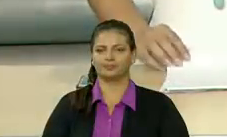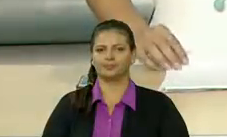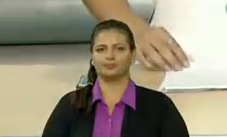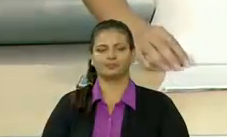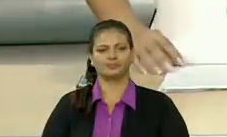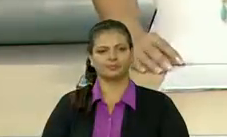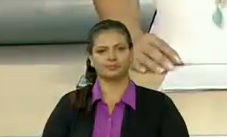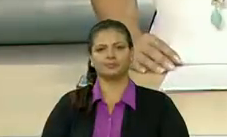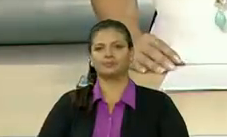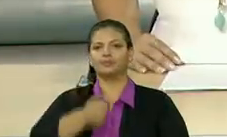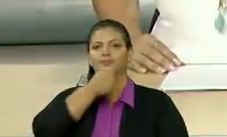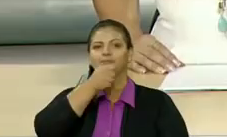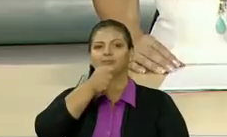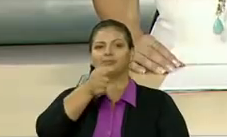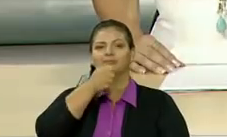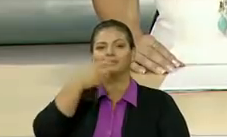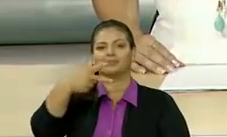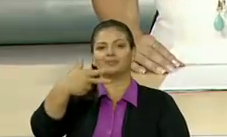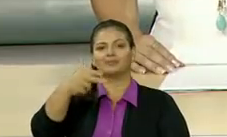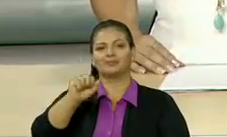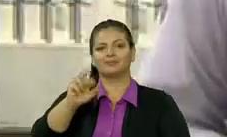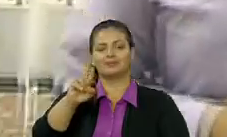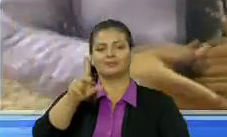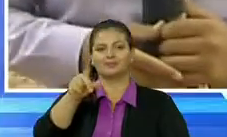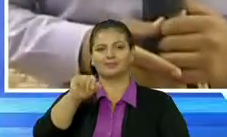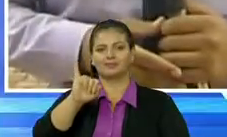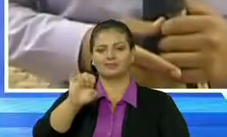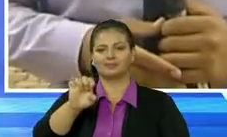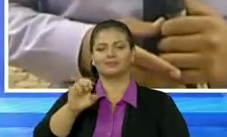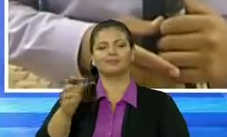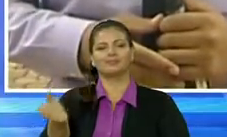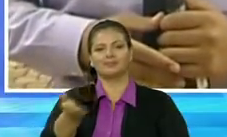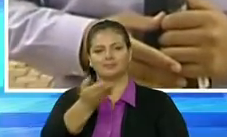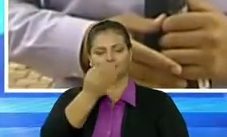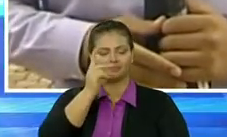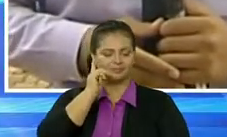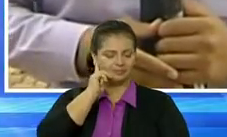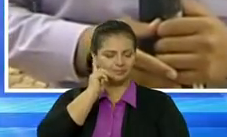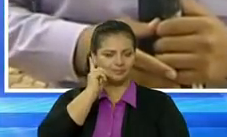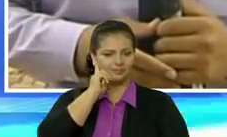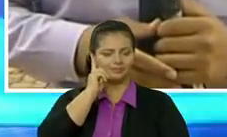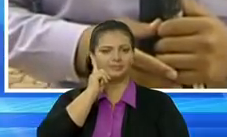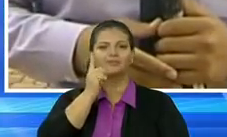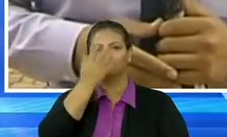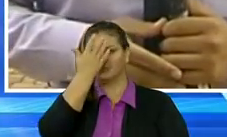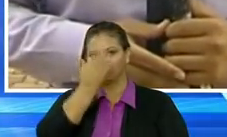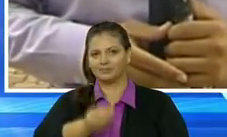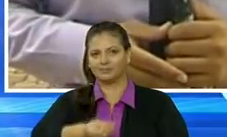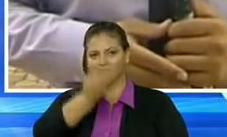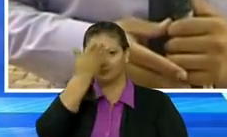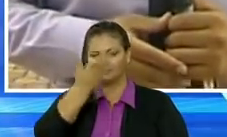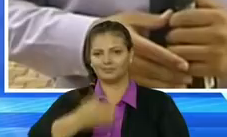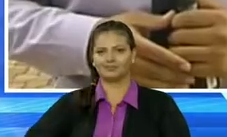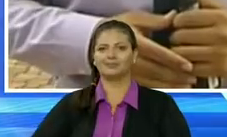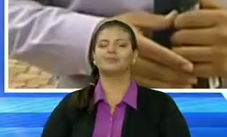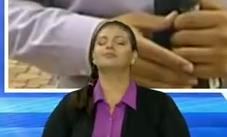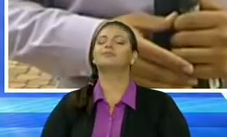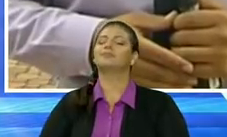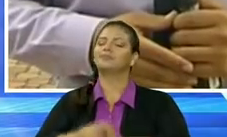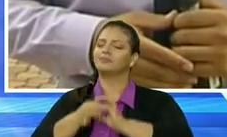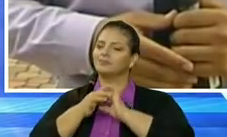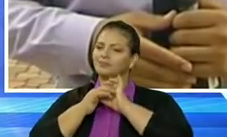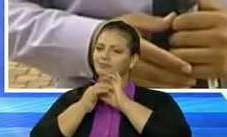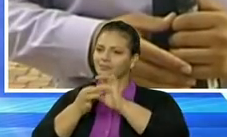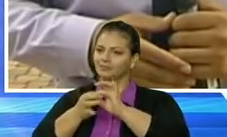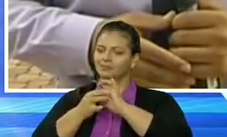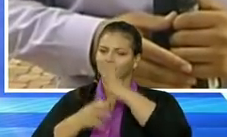Salimos nuevamente de estudio, nos enlazamos con Charlie Pizza. Charlie, adelante, te escuchamos. Nuevamente contigo, buenos días. Compañeros, muy buenos